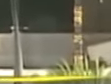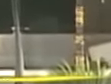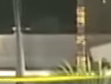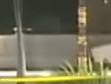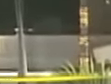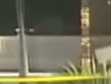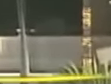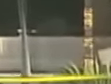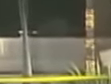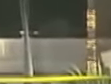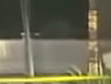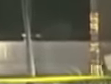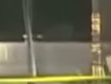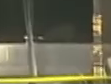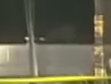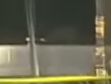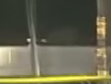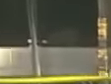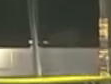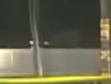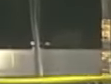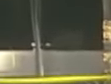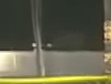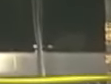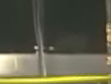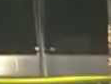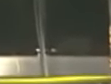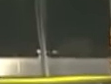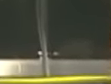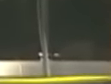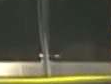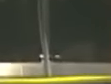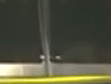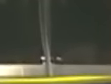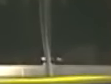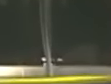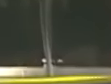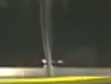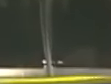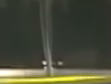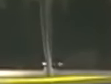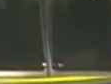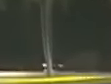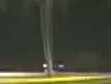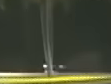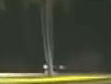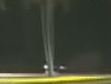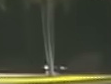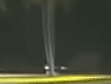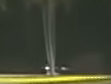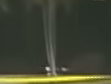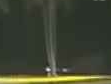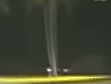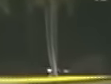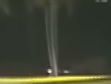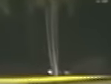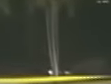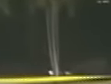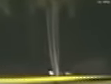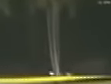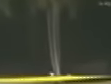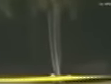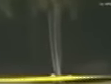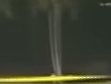aprobados, 44 sesiones ordinarias, fueron instalados 64 grupos de amistad parlamentaria y 6